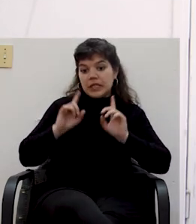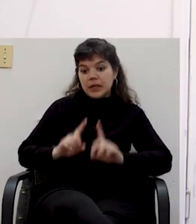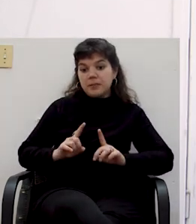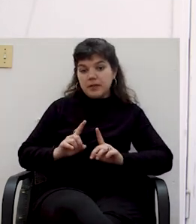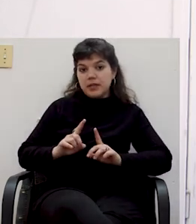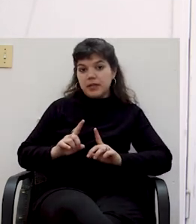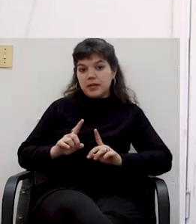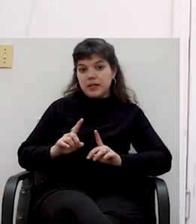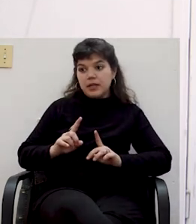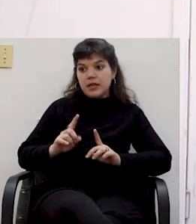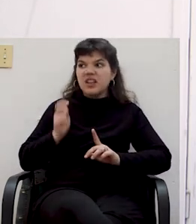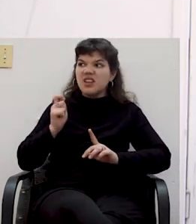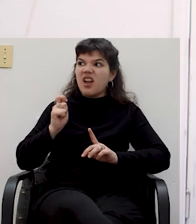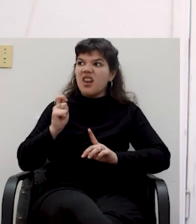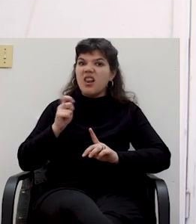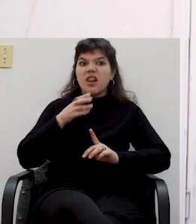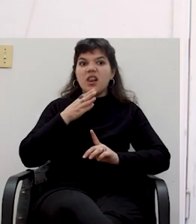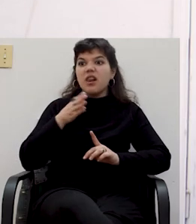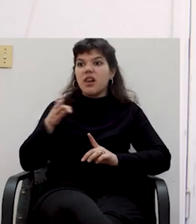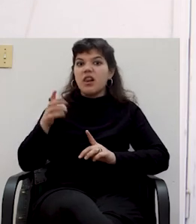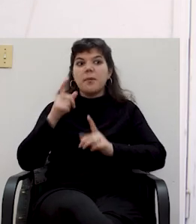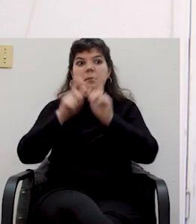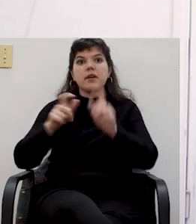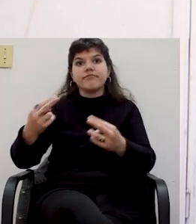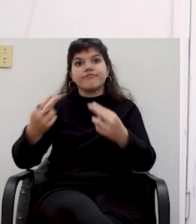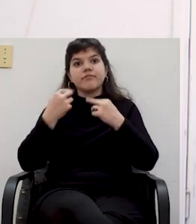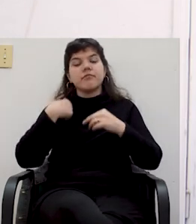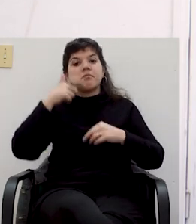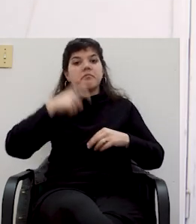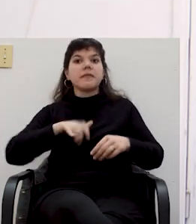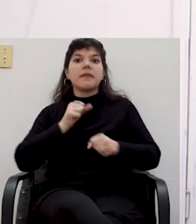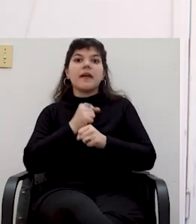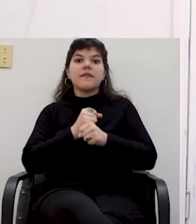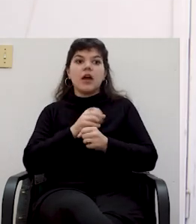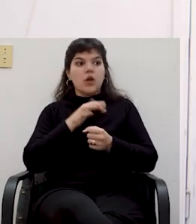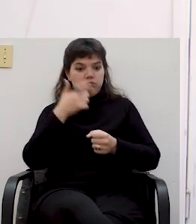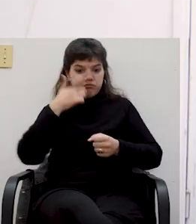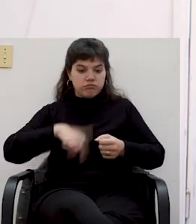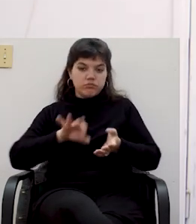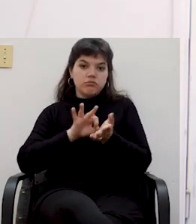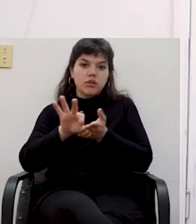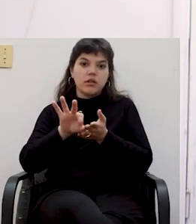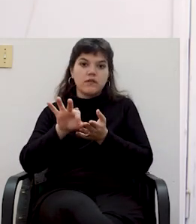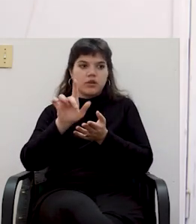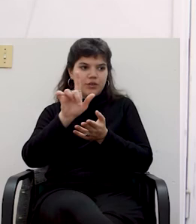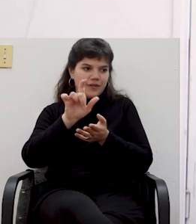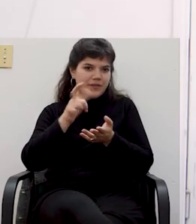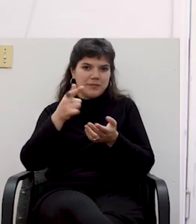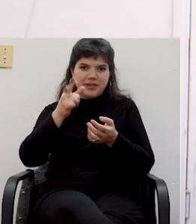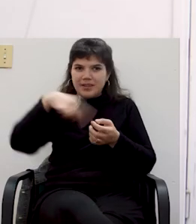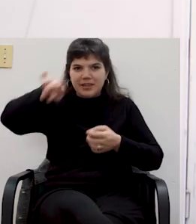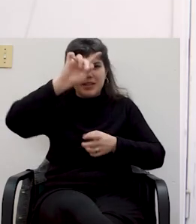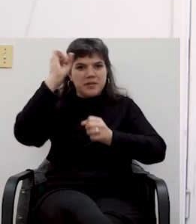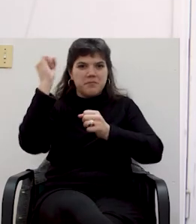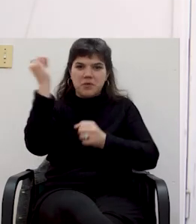¿Y quiénes son los destinatarios de nuestro trabajo, de nuestro servicio, que desde luego son fundamentalmente